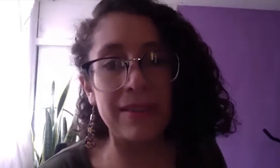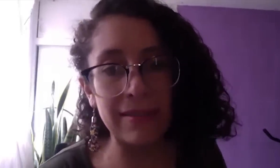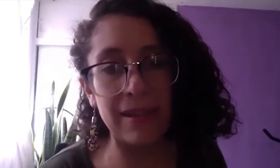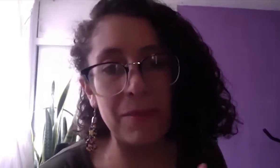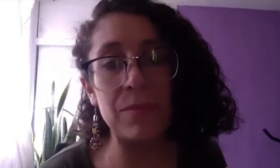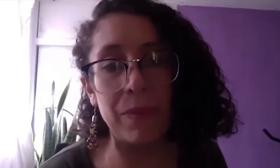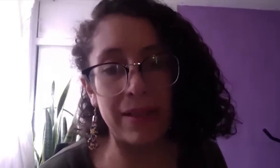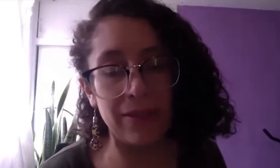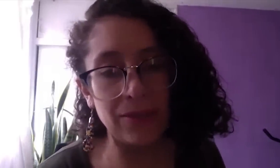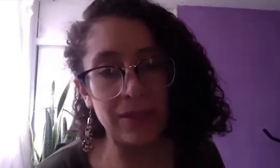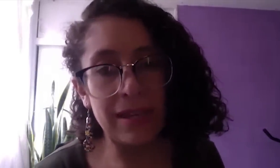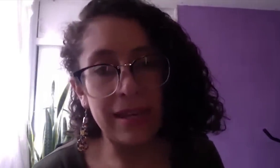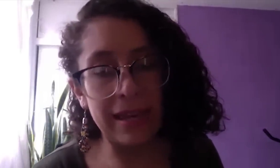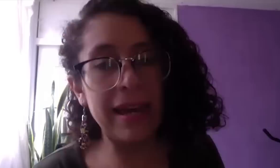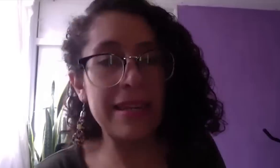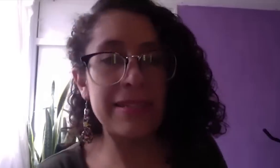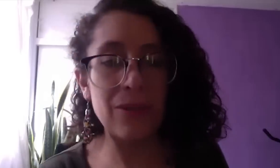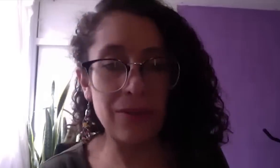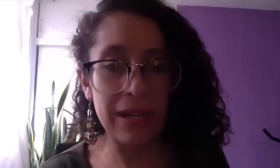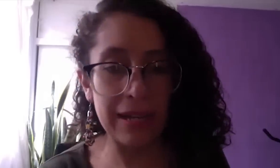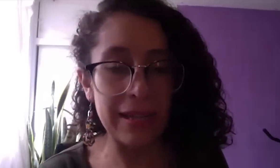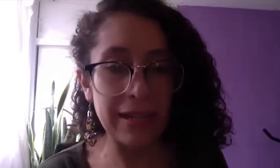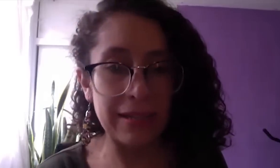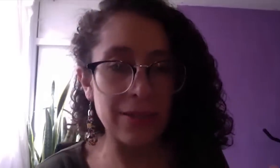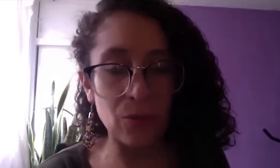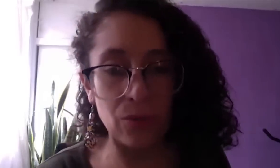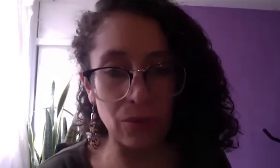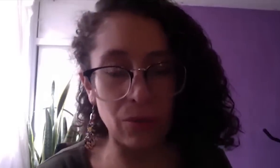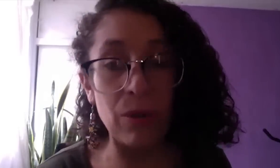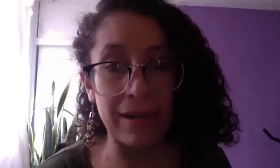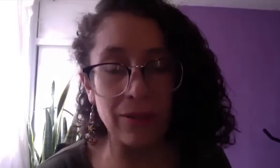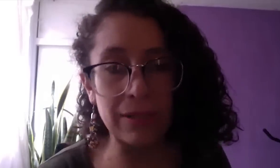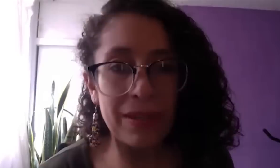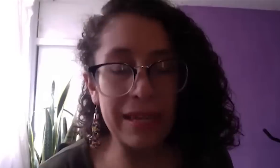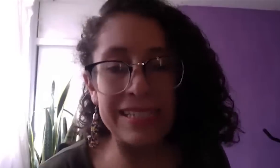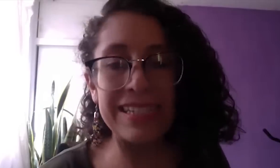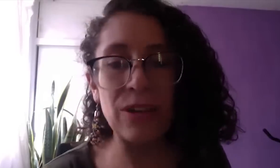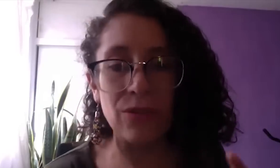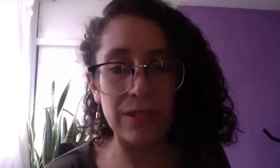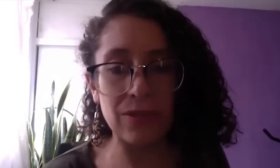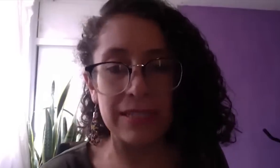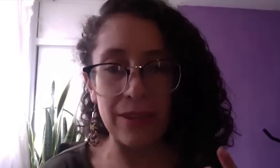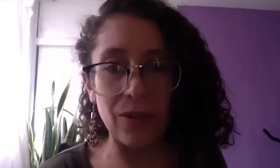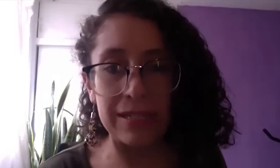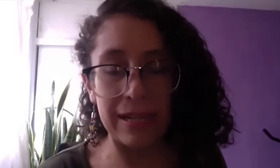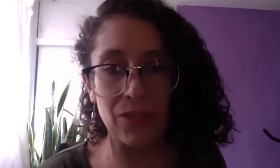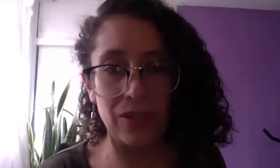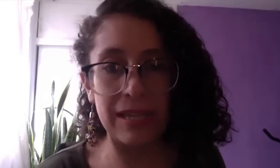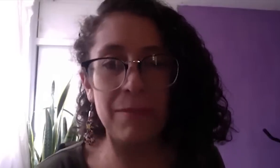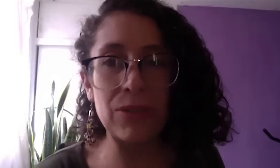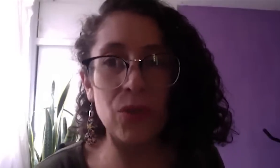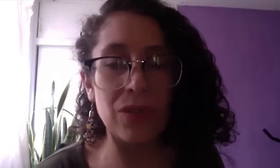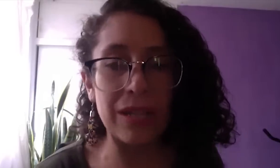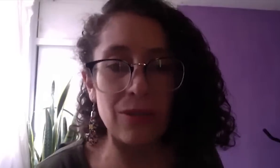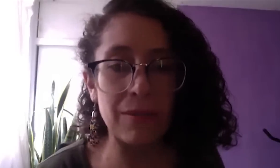representante del mismo partido que haya sido elegida en segundo lugar no ese es el contexto que se dio las